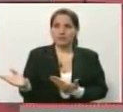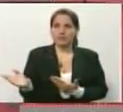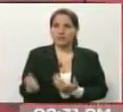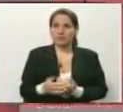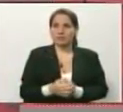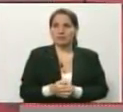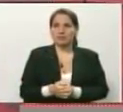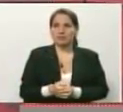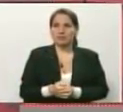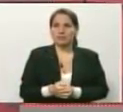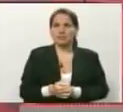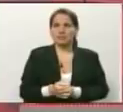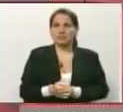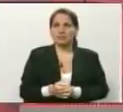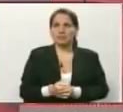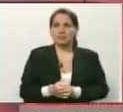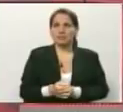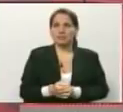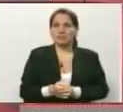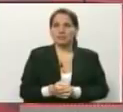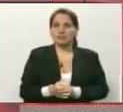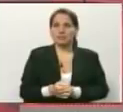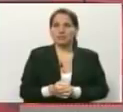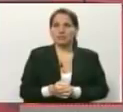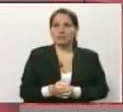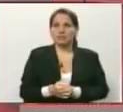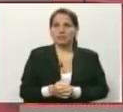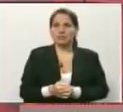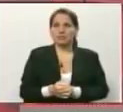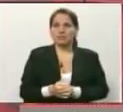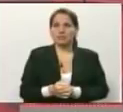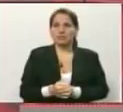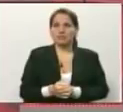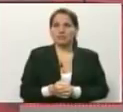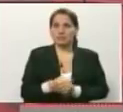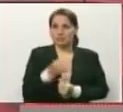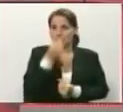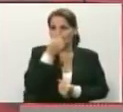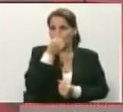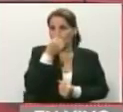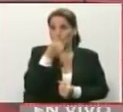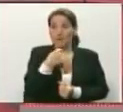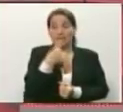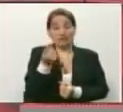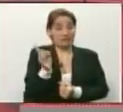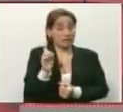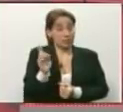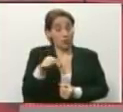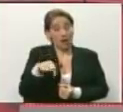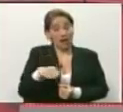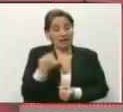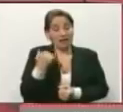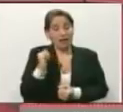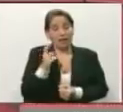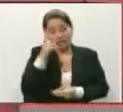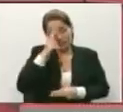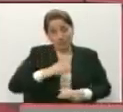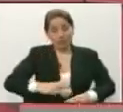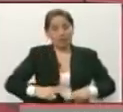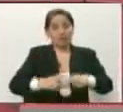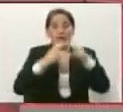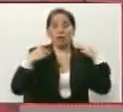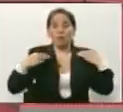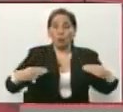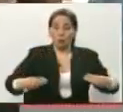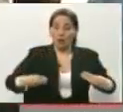Not today. Not today. Dice, aquí no. Aquí no, aquí hay dignidad, aquí hay moral, aquí hay un